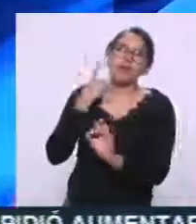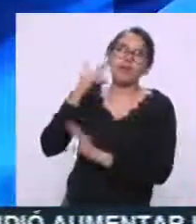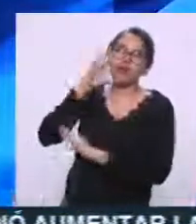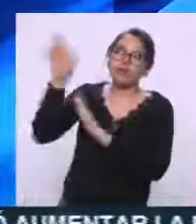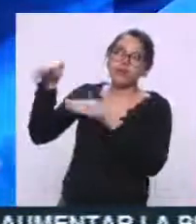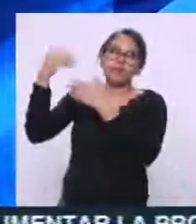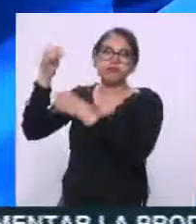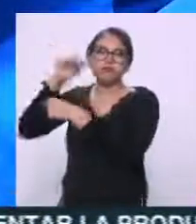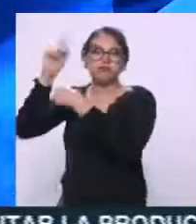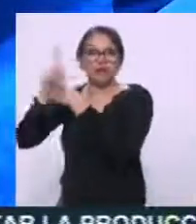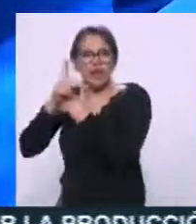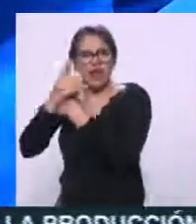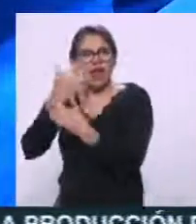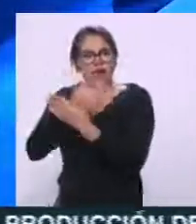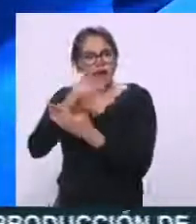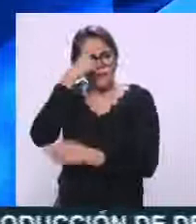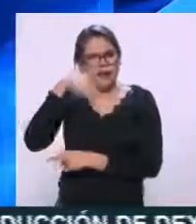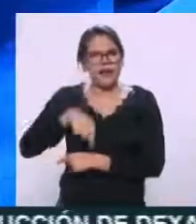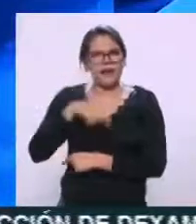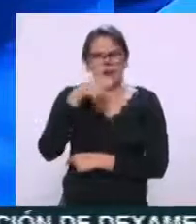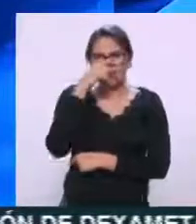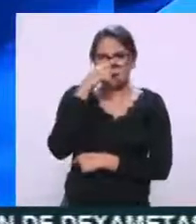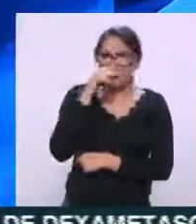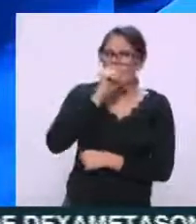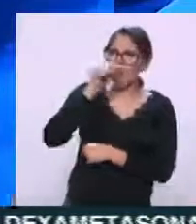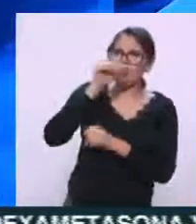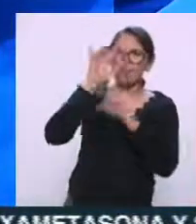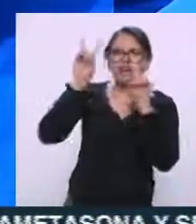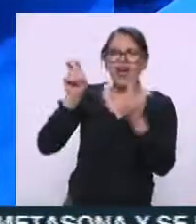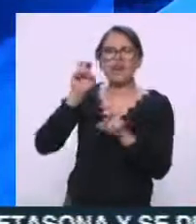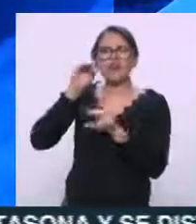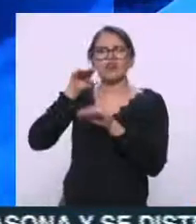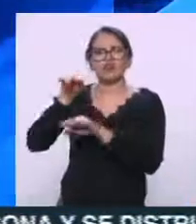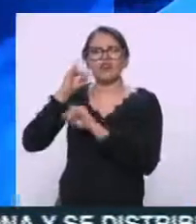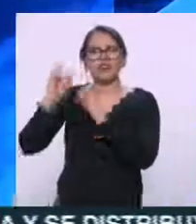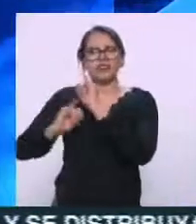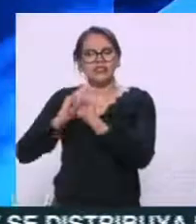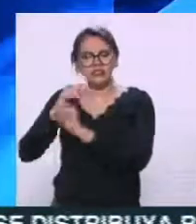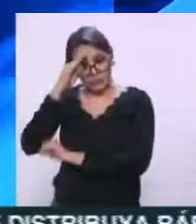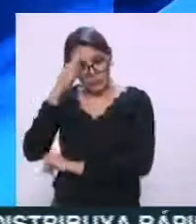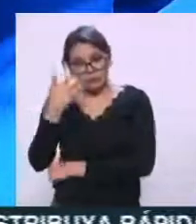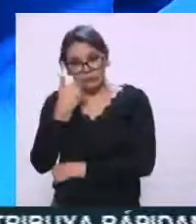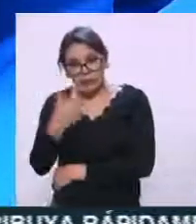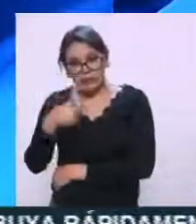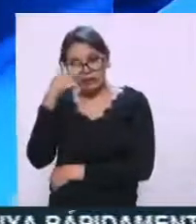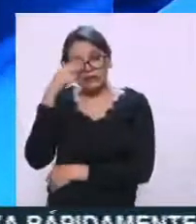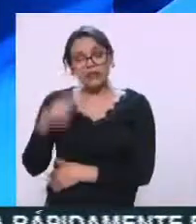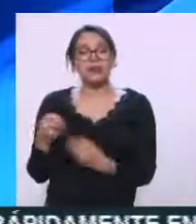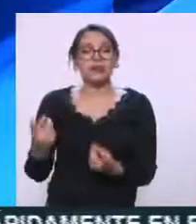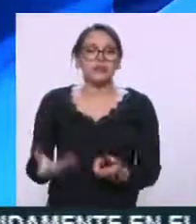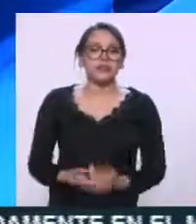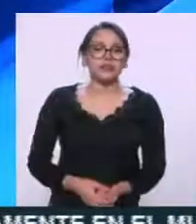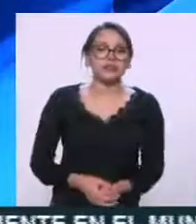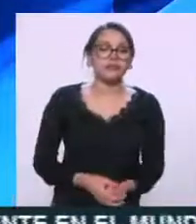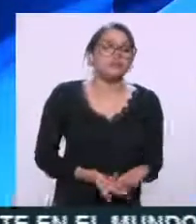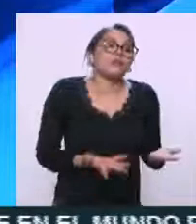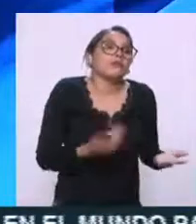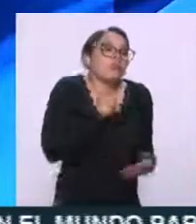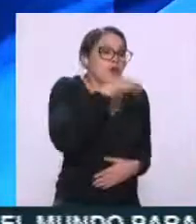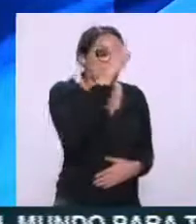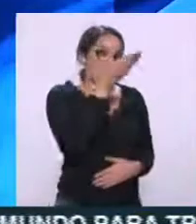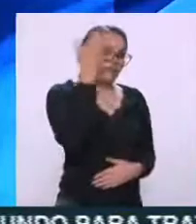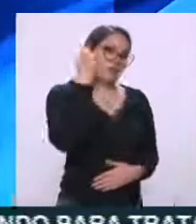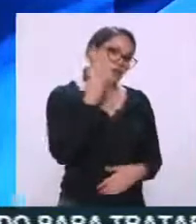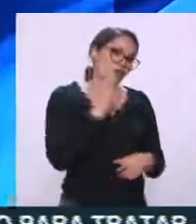sea un actor importante en el ámbito internacional? Mira, yo creo que lo que ocurrió en Nueva York la semana pasada en la sede